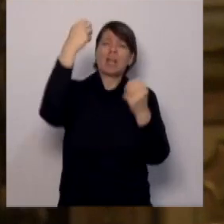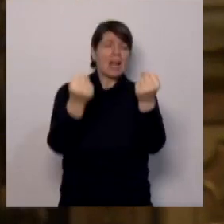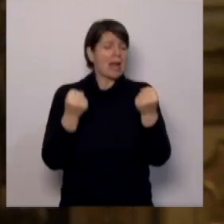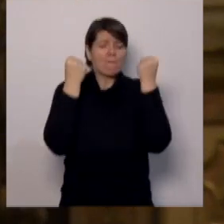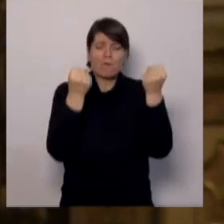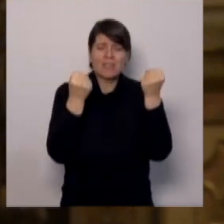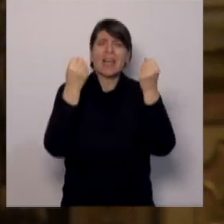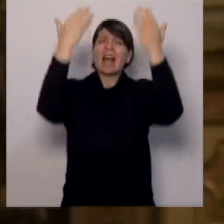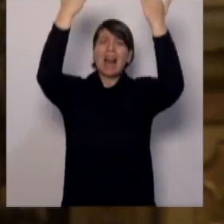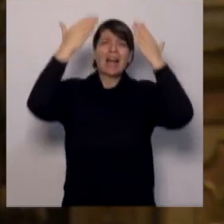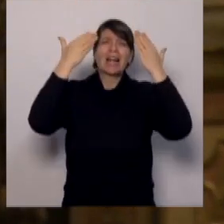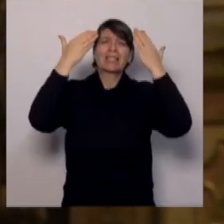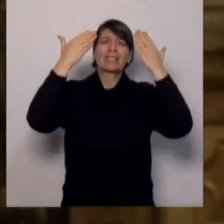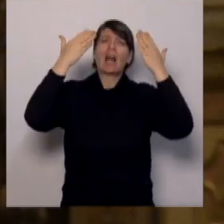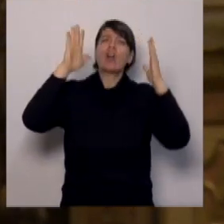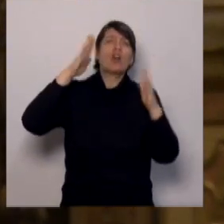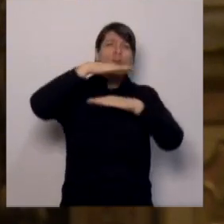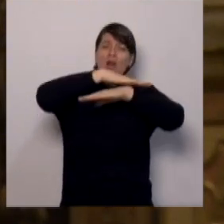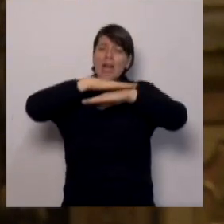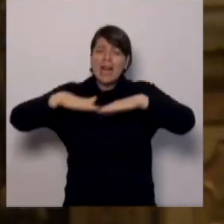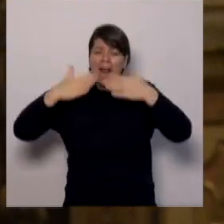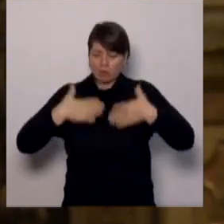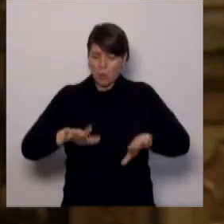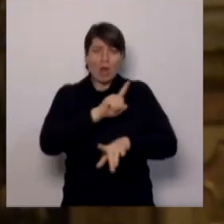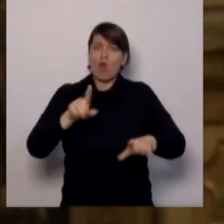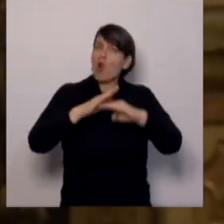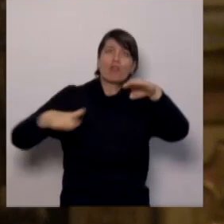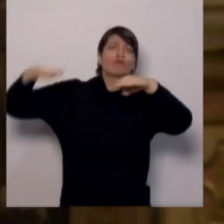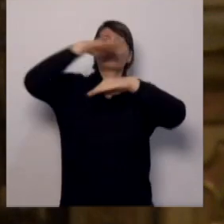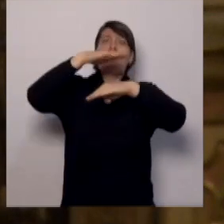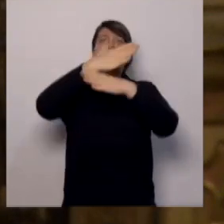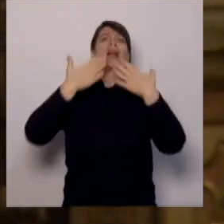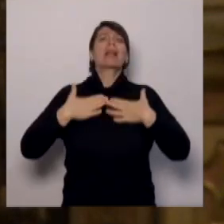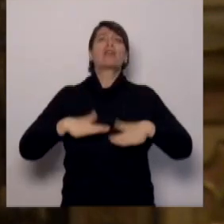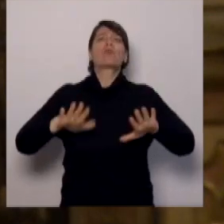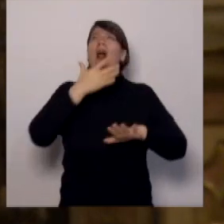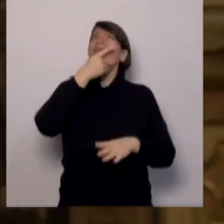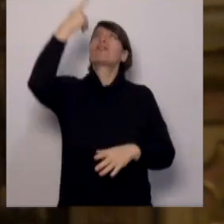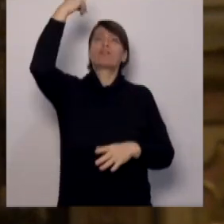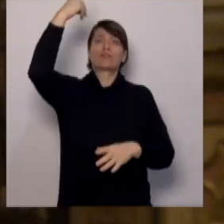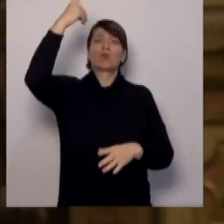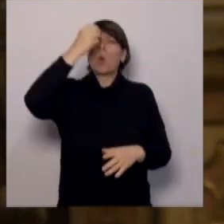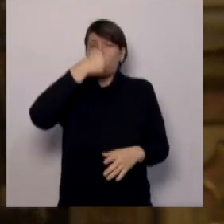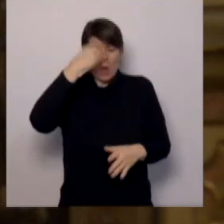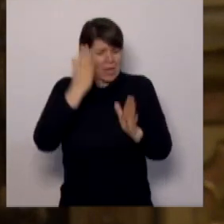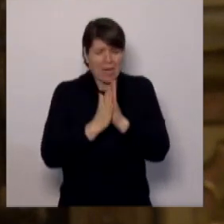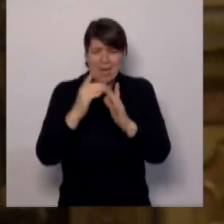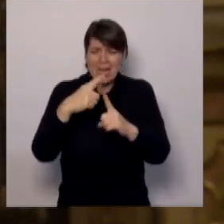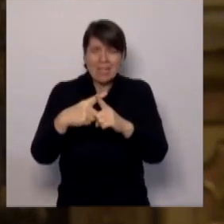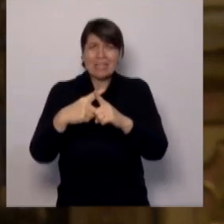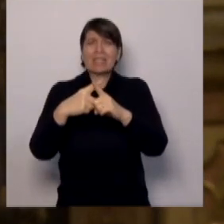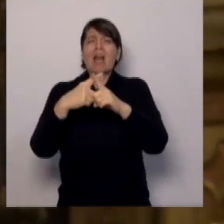la fuerza de Dios, que es la gracia y que es lo sobrenatural. Cualquier acción de la Iglesia, por lo tanto cualquier acción nuestra,